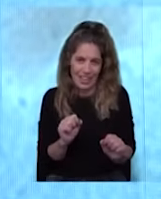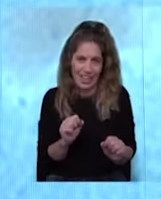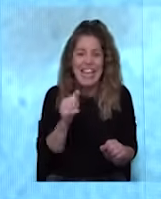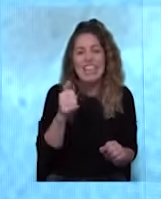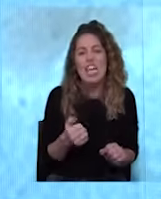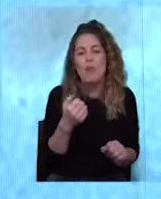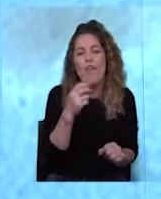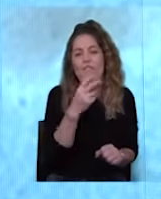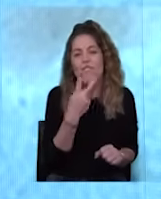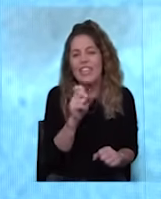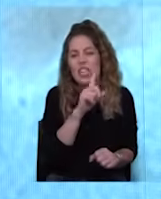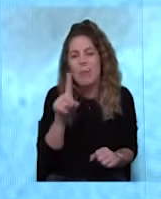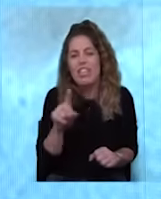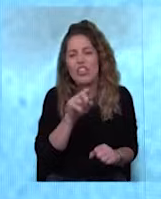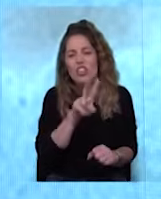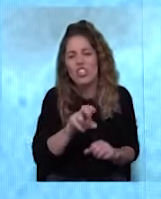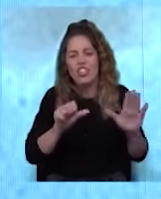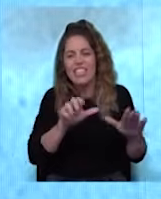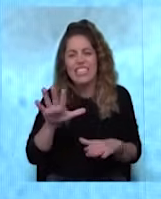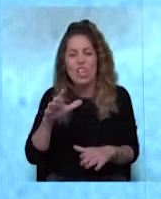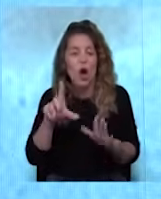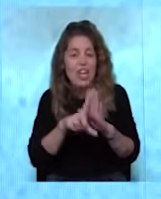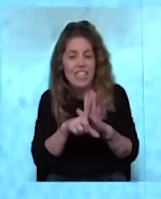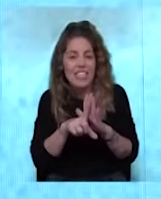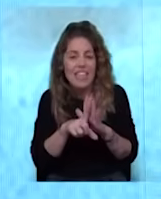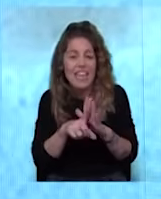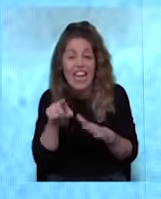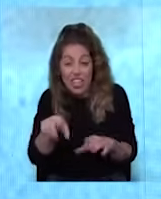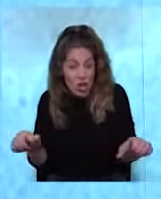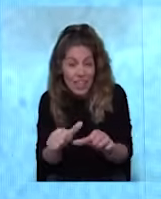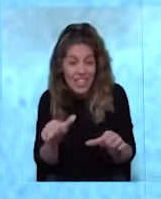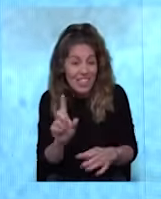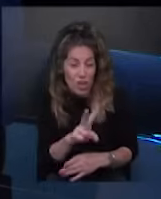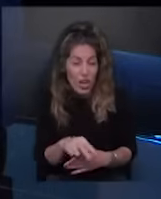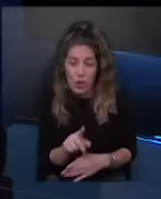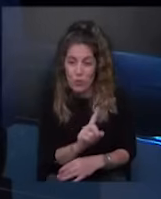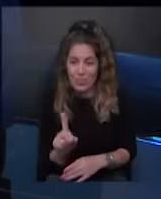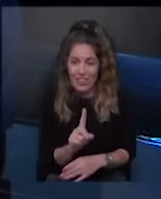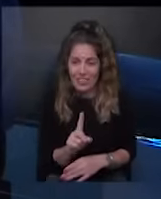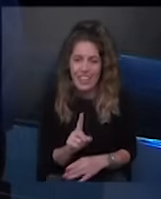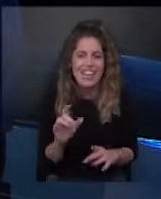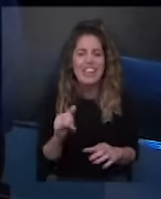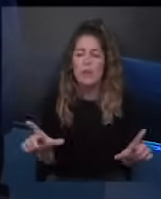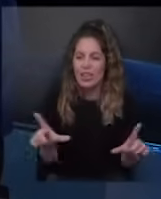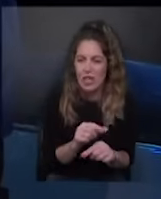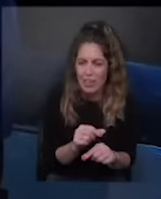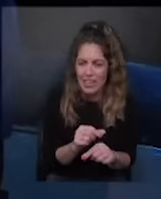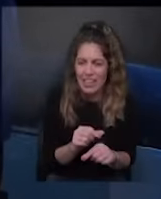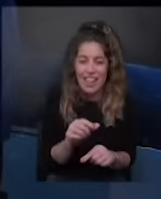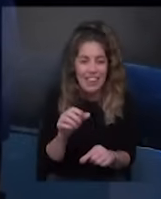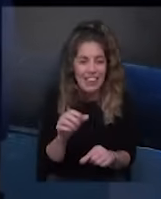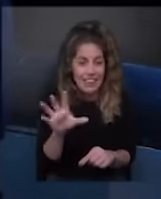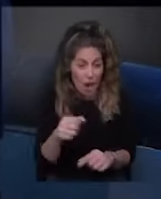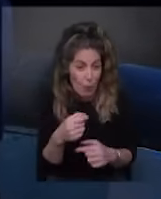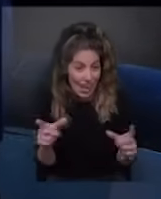20,000 265 leyes que parece que no ellos mismos que la hacen no las usan sí escúcheme tenemos que terminar usted para cerrar